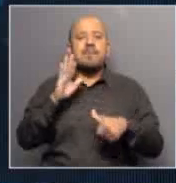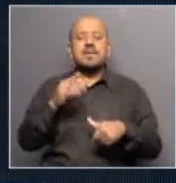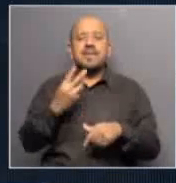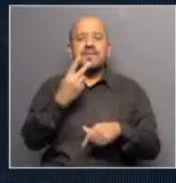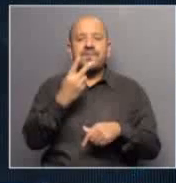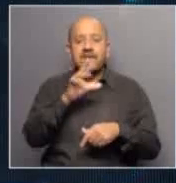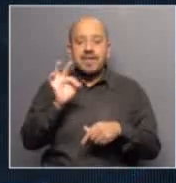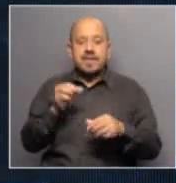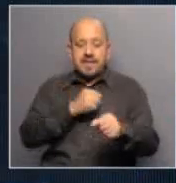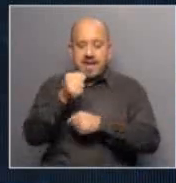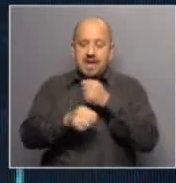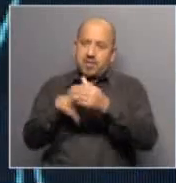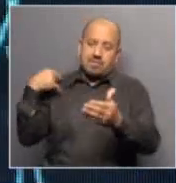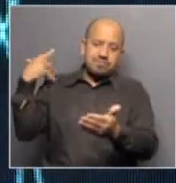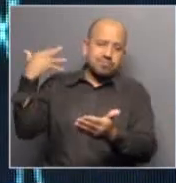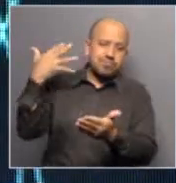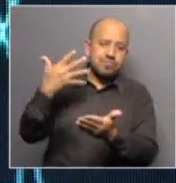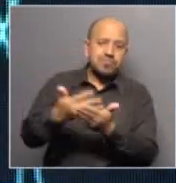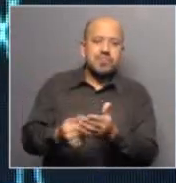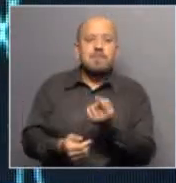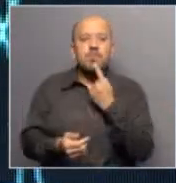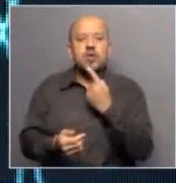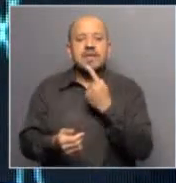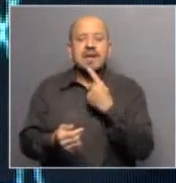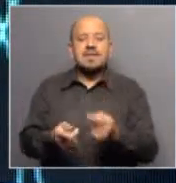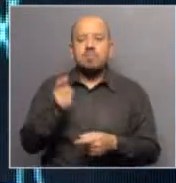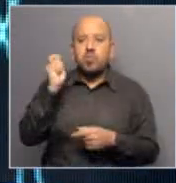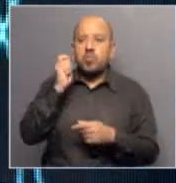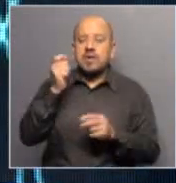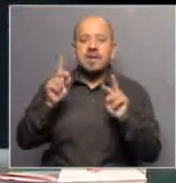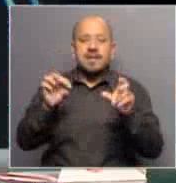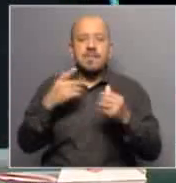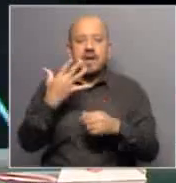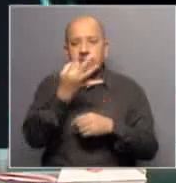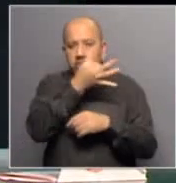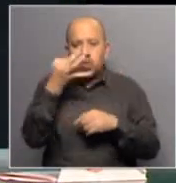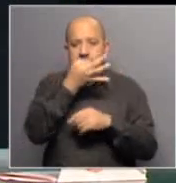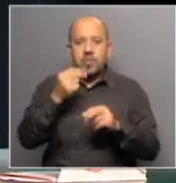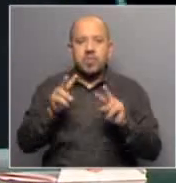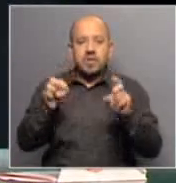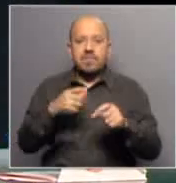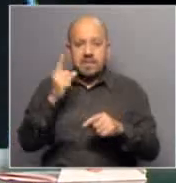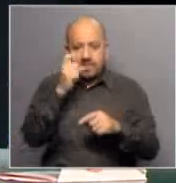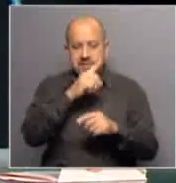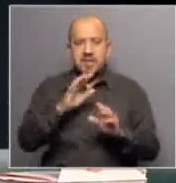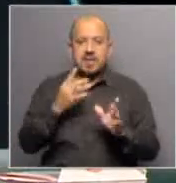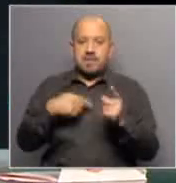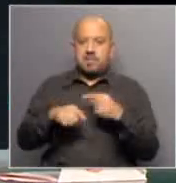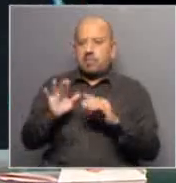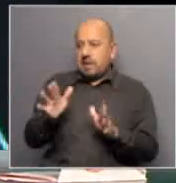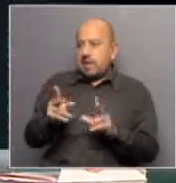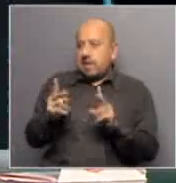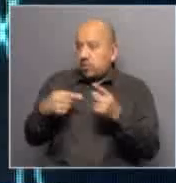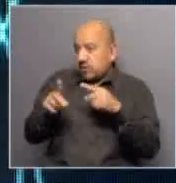años de políticas públicas en drogas, en un tema tan difícil. Entonces, bien, Mito, pero pará, ¿qué es un tema